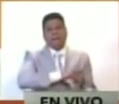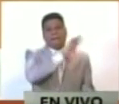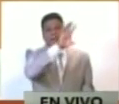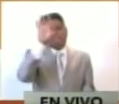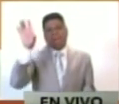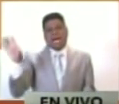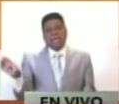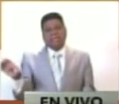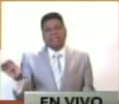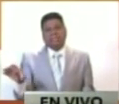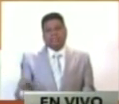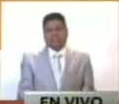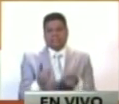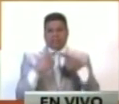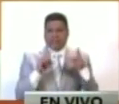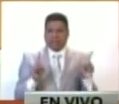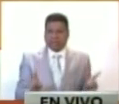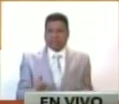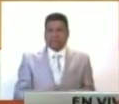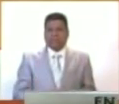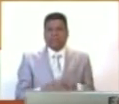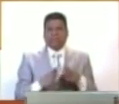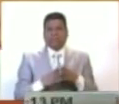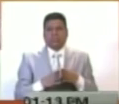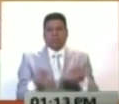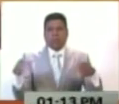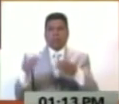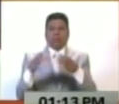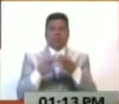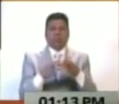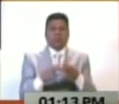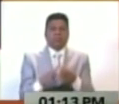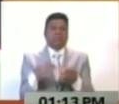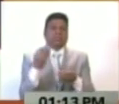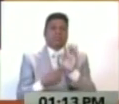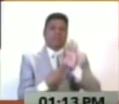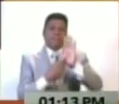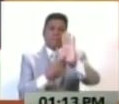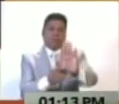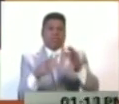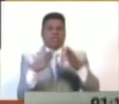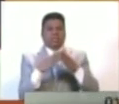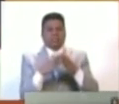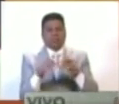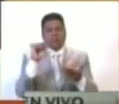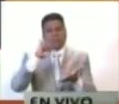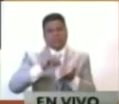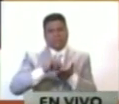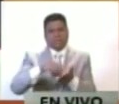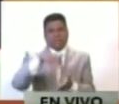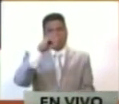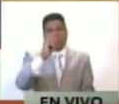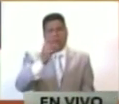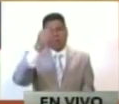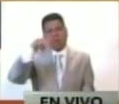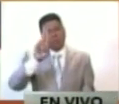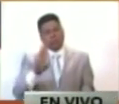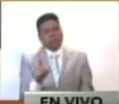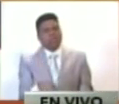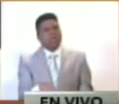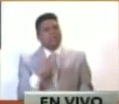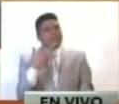tiene la existencia de este movimiento y la representación en el seno de las Naciones Unidas. Hace poco veía